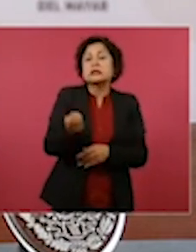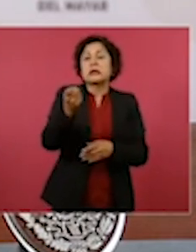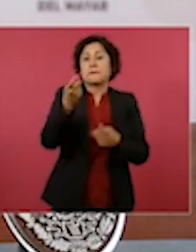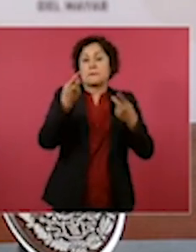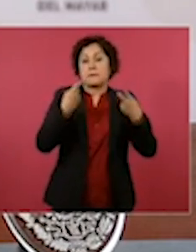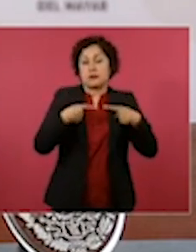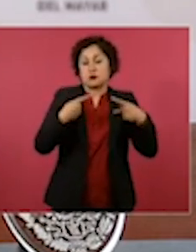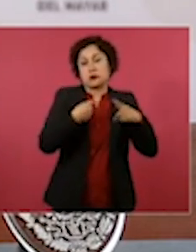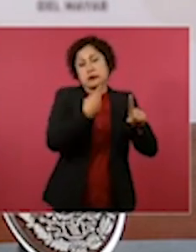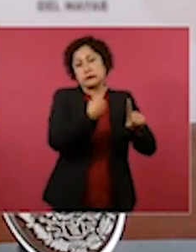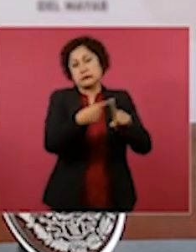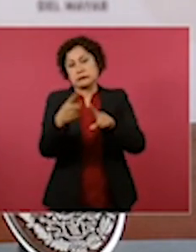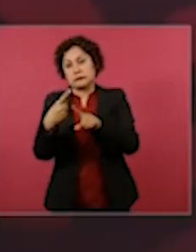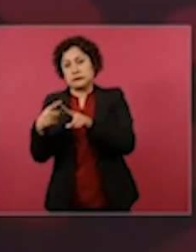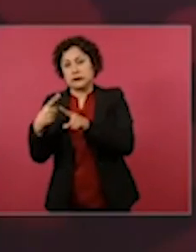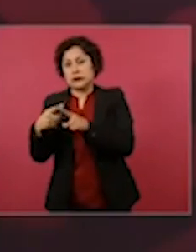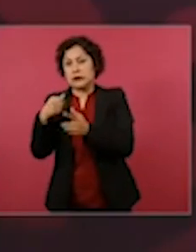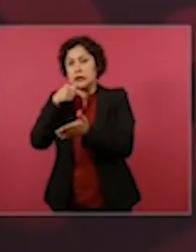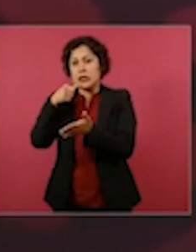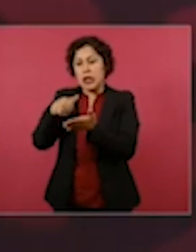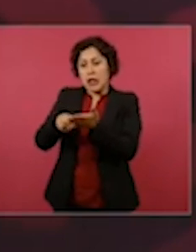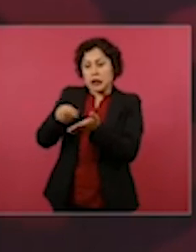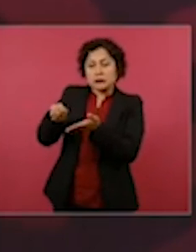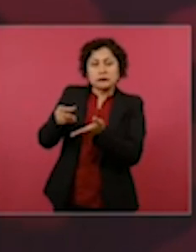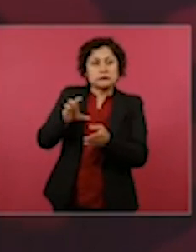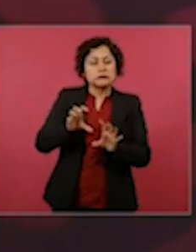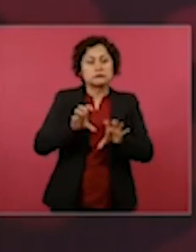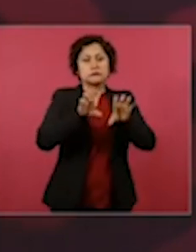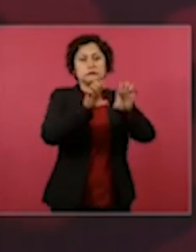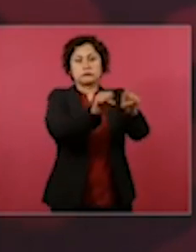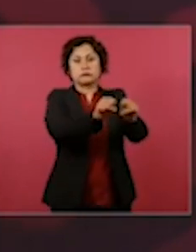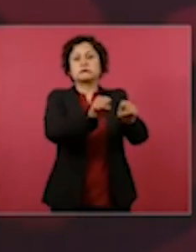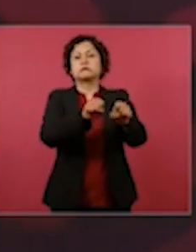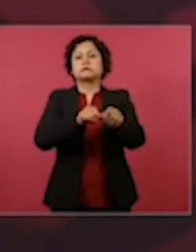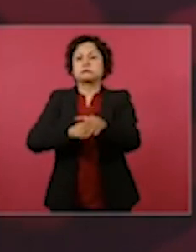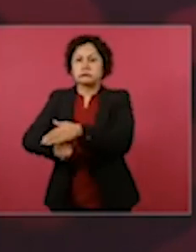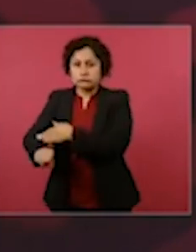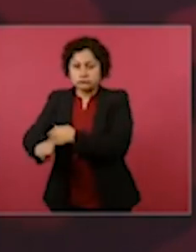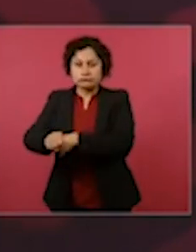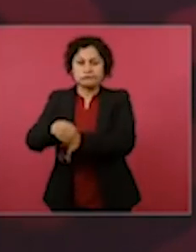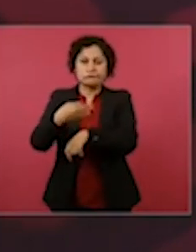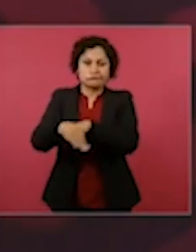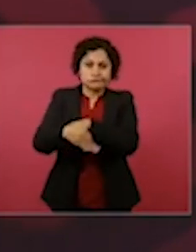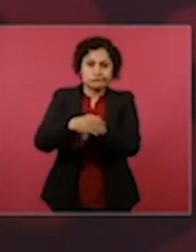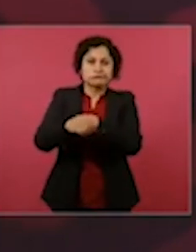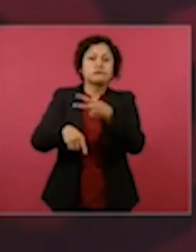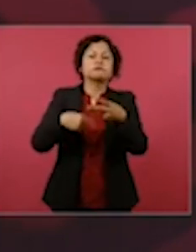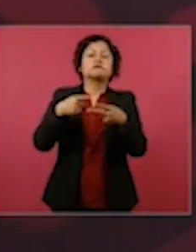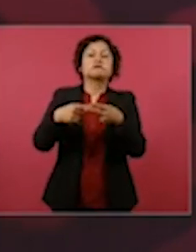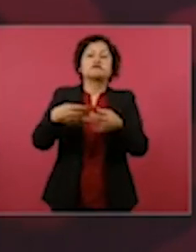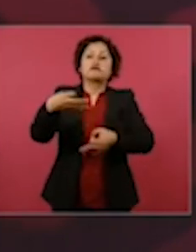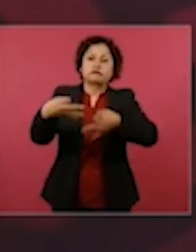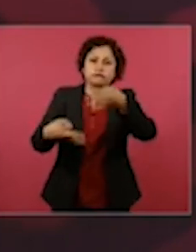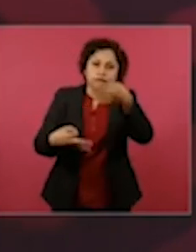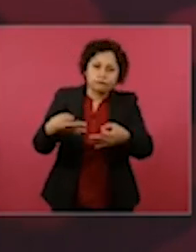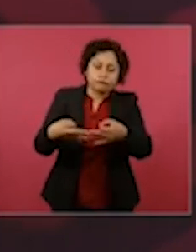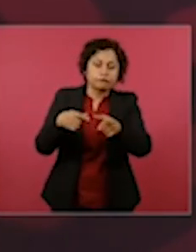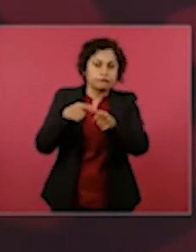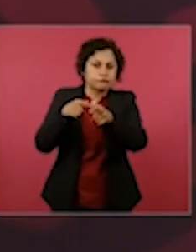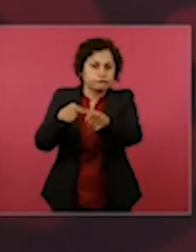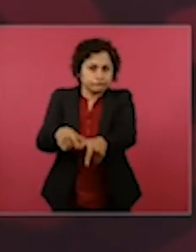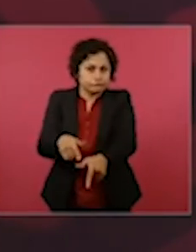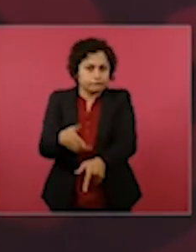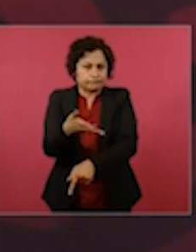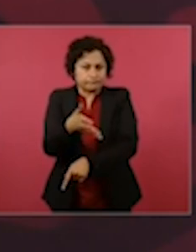Ayotzinapa y descartó dar carpetazo a la investigación en caso de que su gobierno no dé con el paradero de los estudiantes desaparecidos